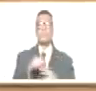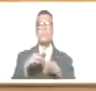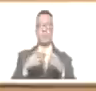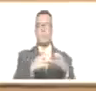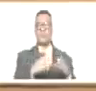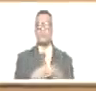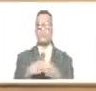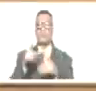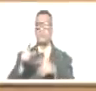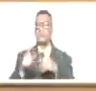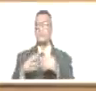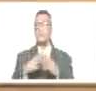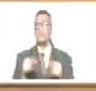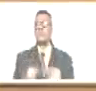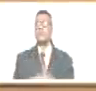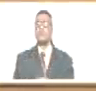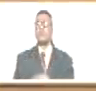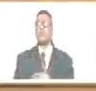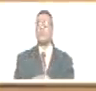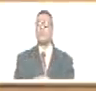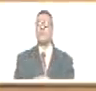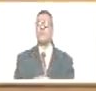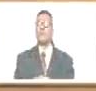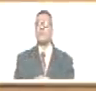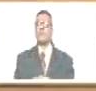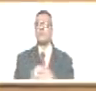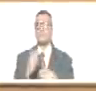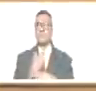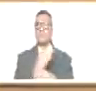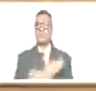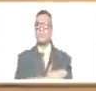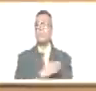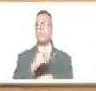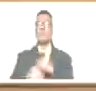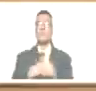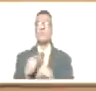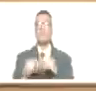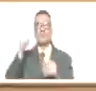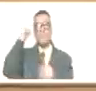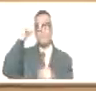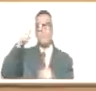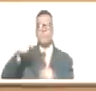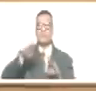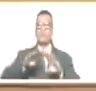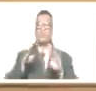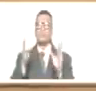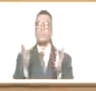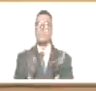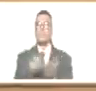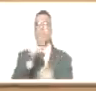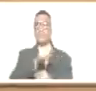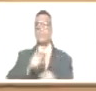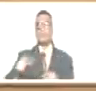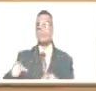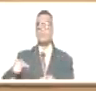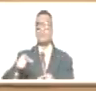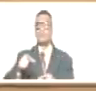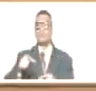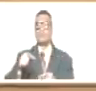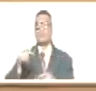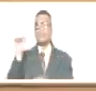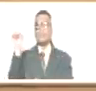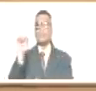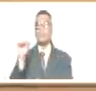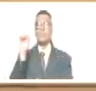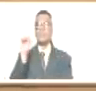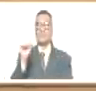comunidades para que antes de que se cumpla el Día Mundial de las Personas con Trastorno del Espectro Autista, que es el